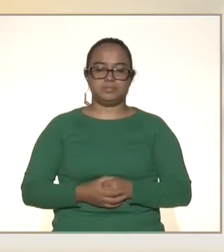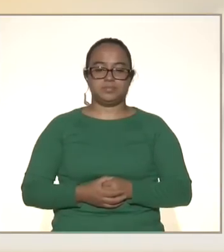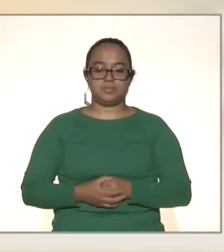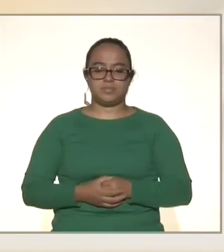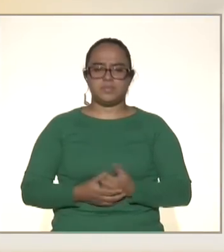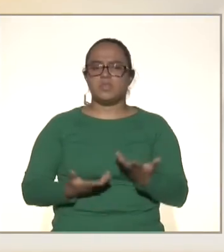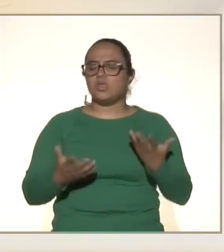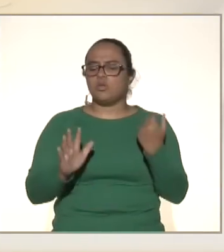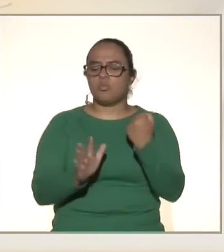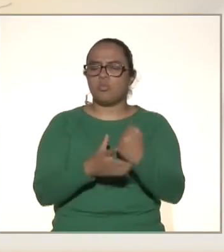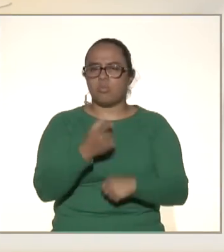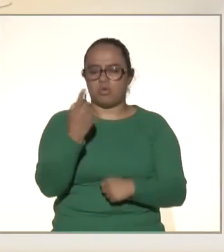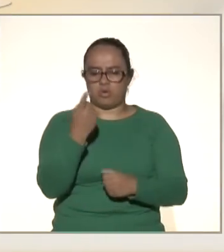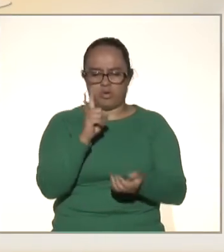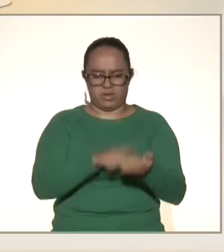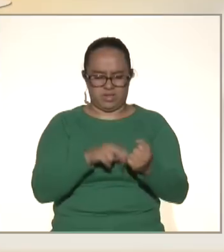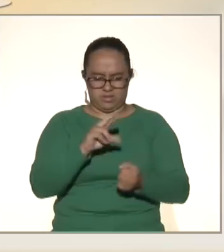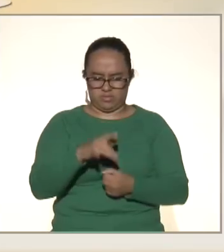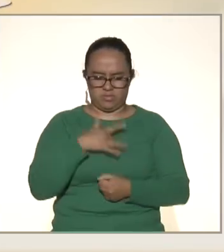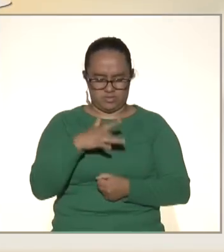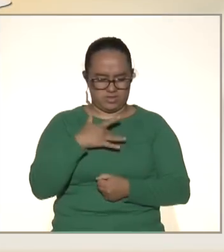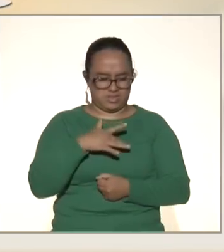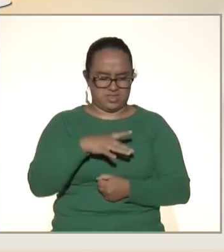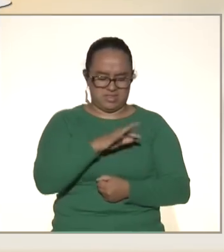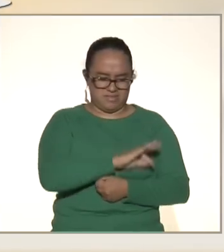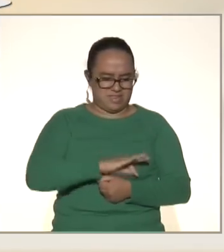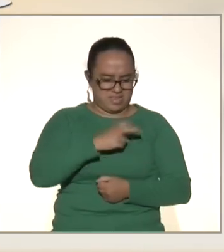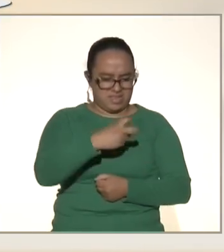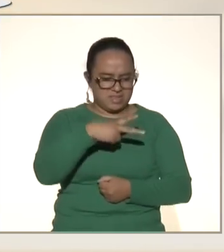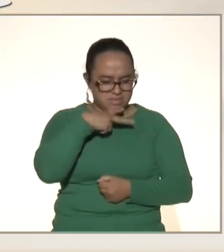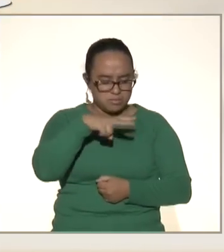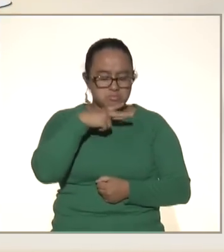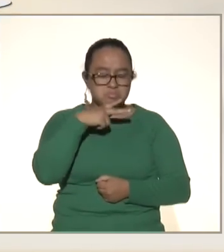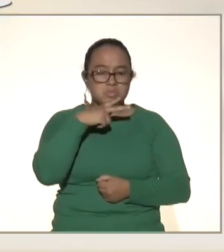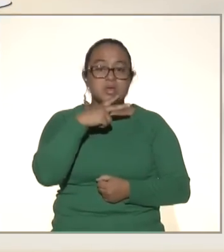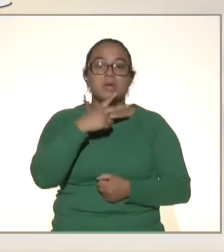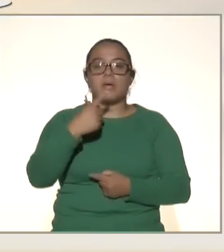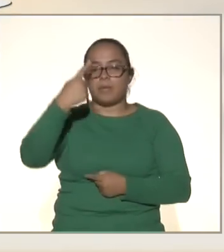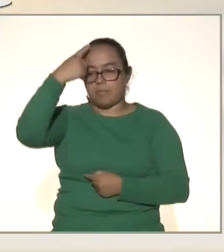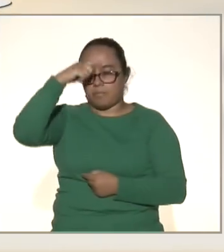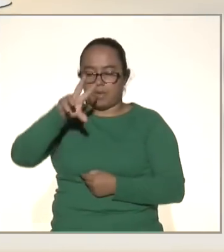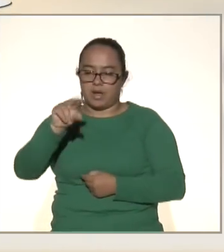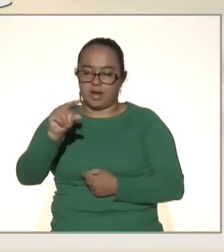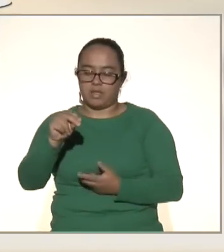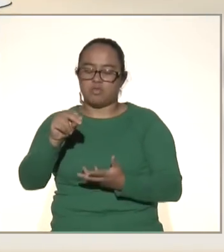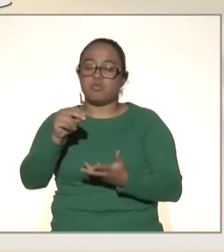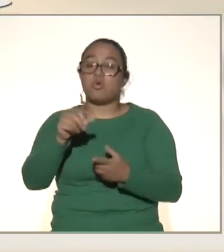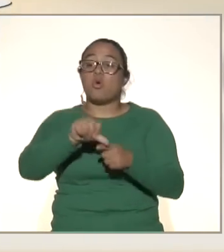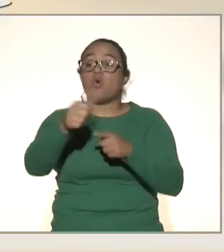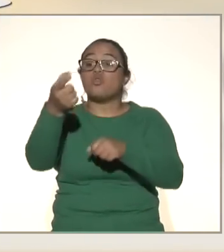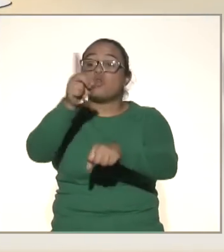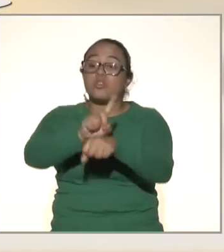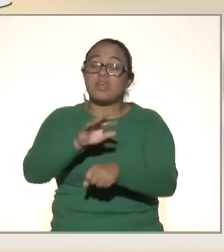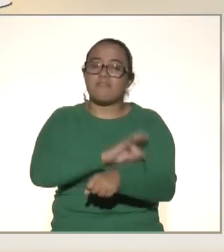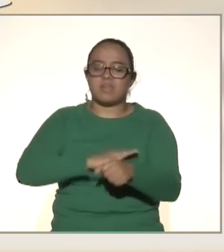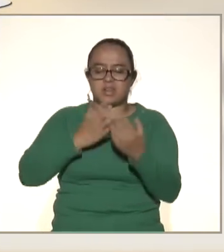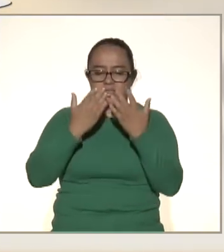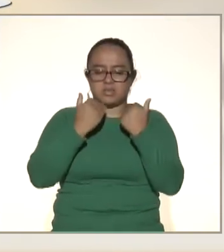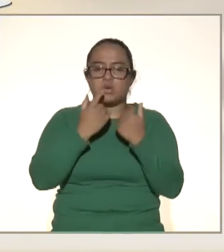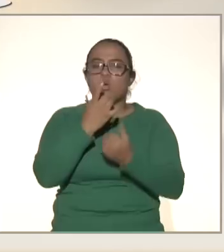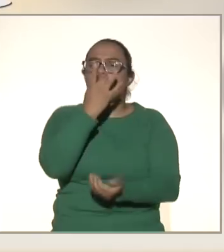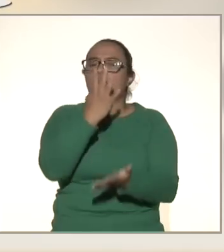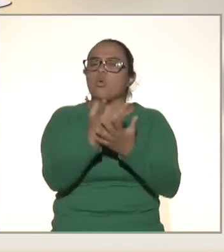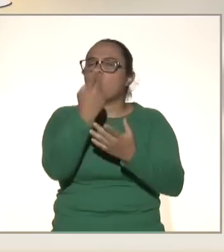Las razones para no ser feliz en Navidad son las mismas para no ser felices cualquier otro día. La